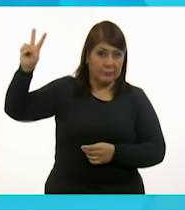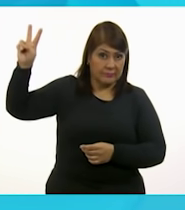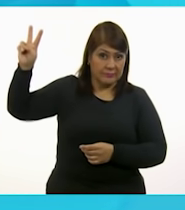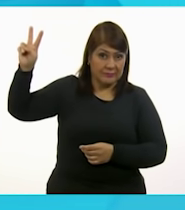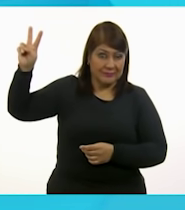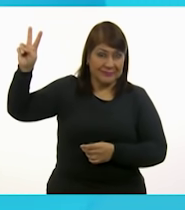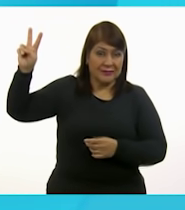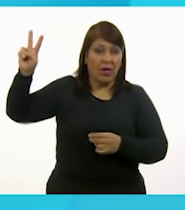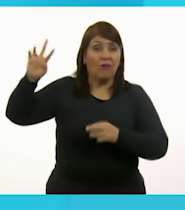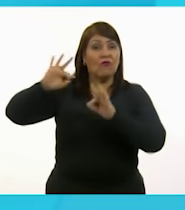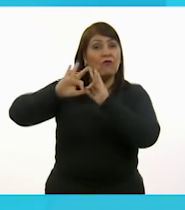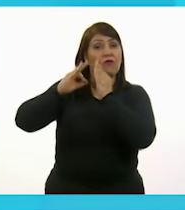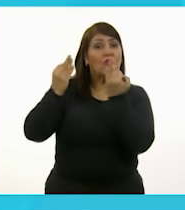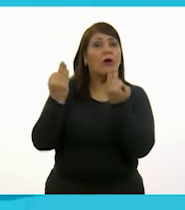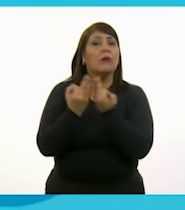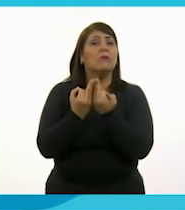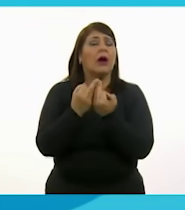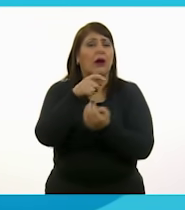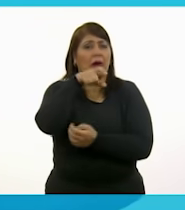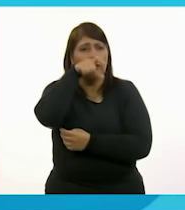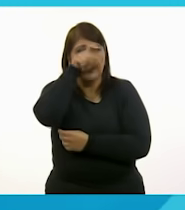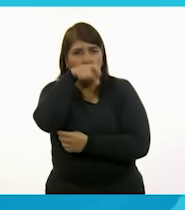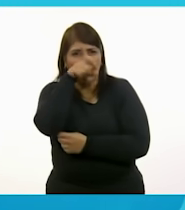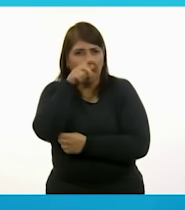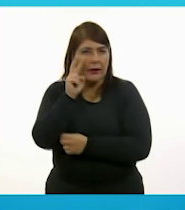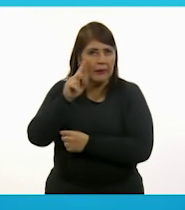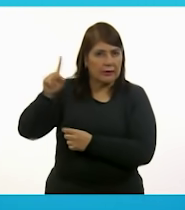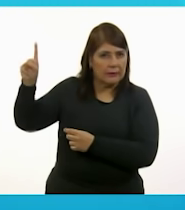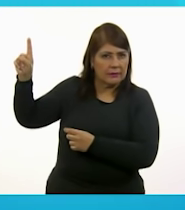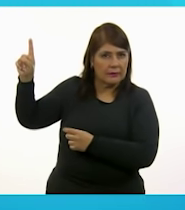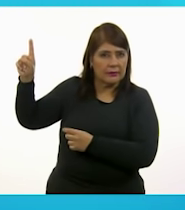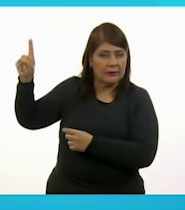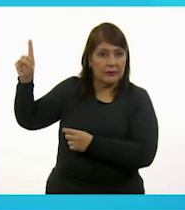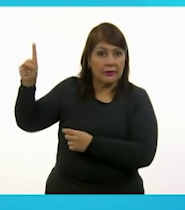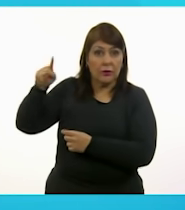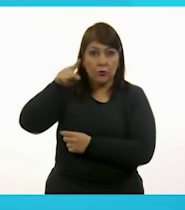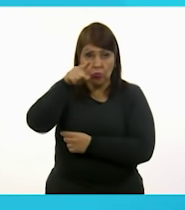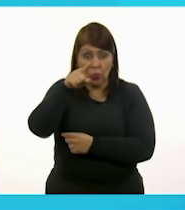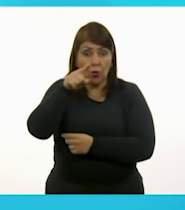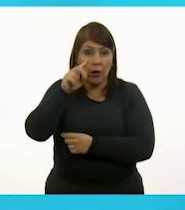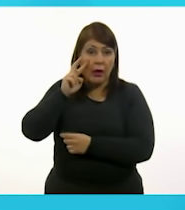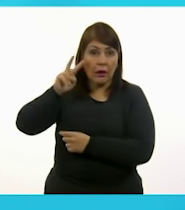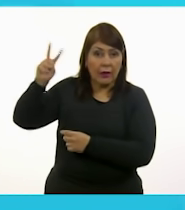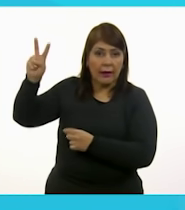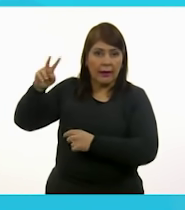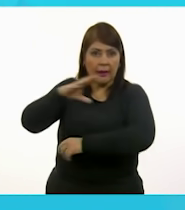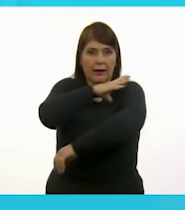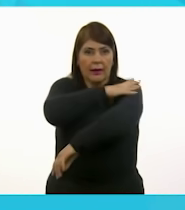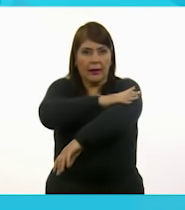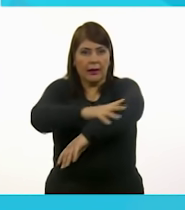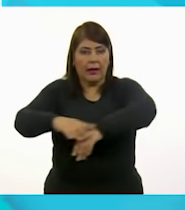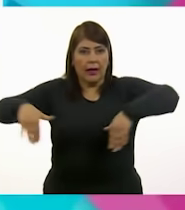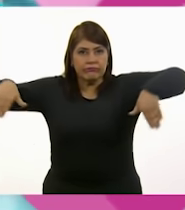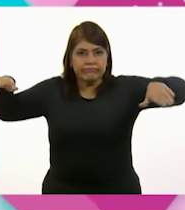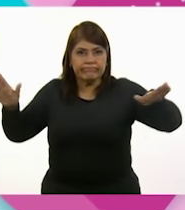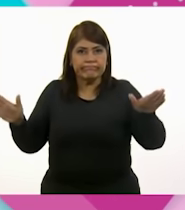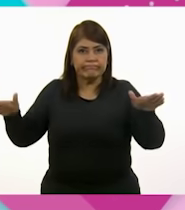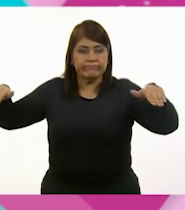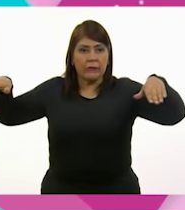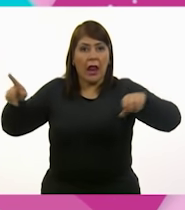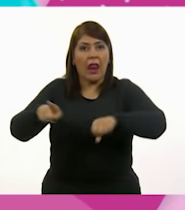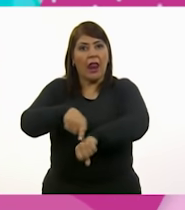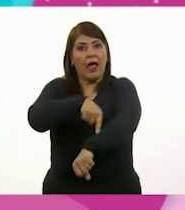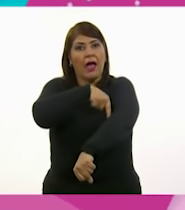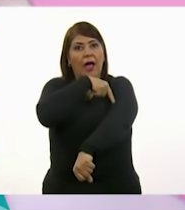observen la forma que tiene el águila que está en sus pantallas Si ustedes observan, sus alas son muy largas y